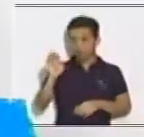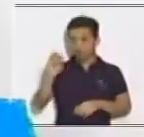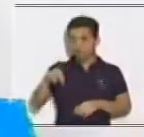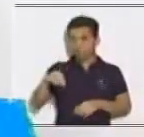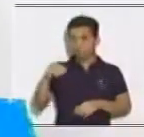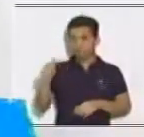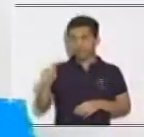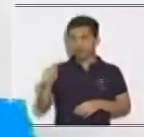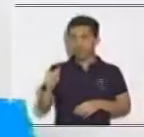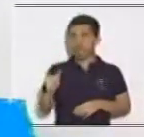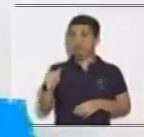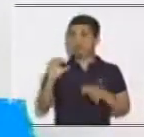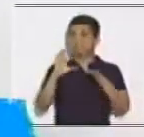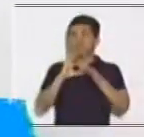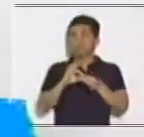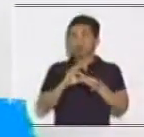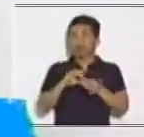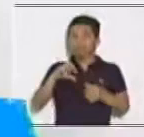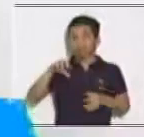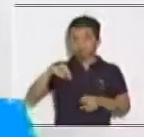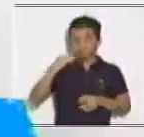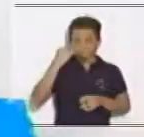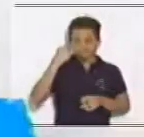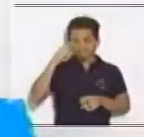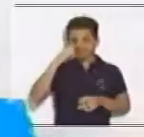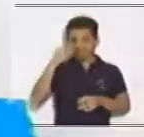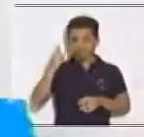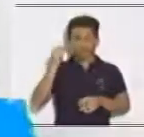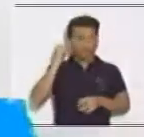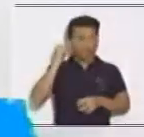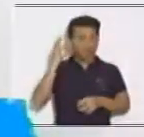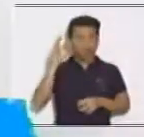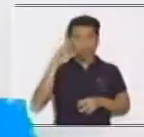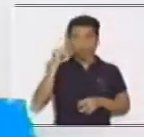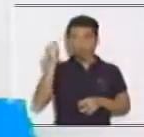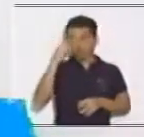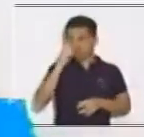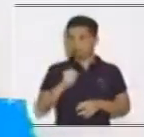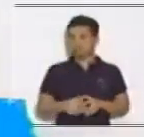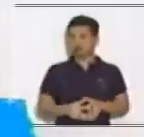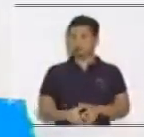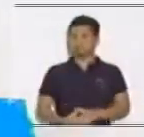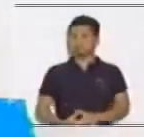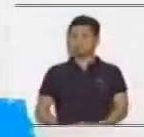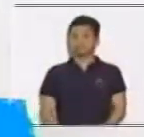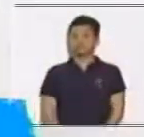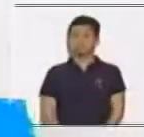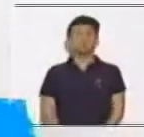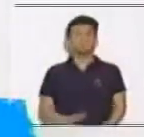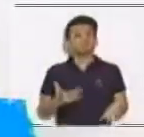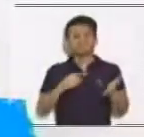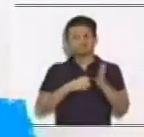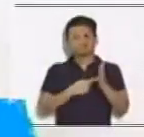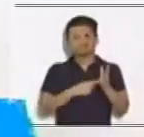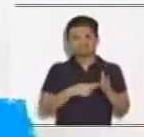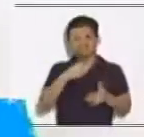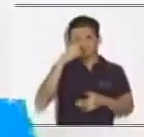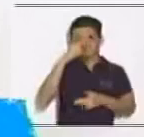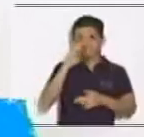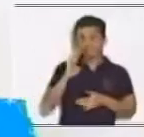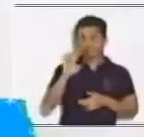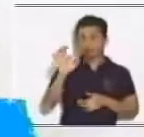el teorema de Pitágoras, ¿sí? ¿Cuál es el teorema de Pitágoras?